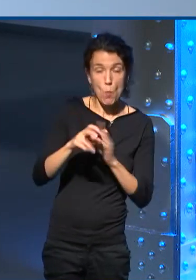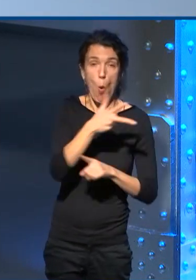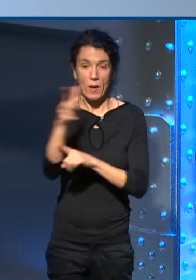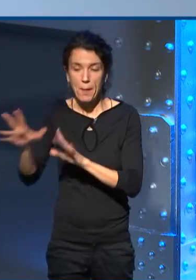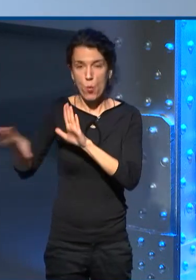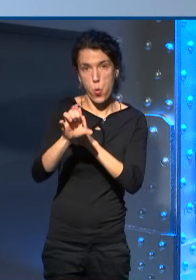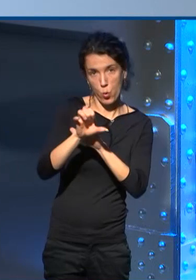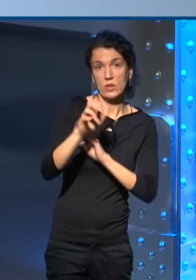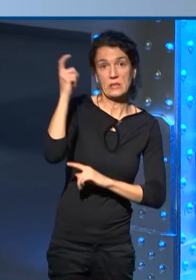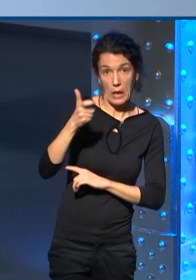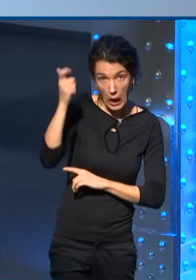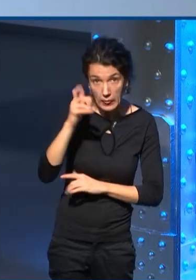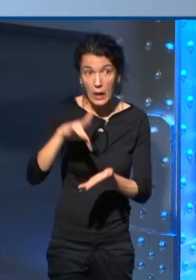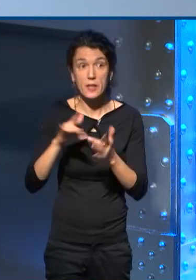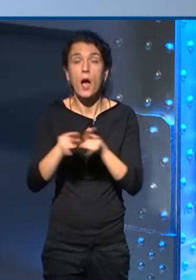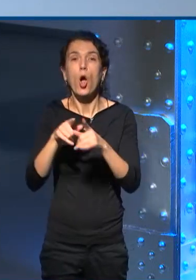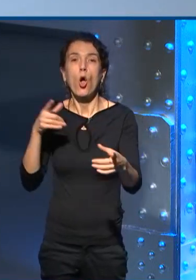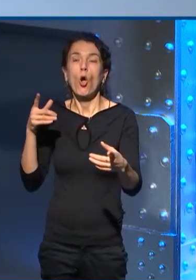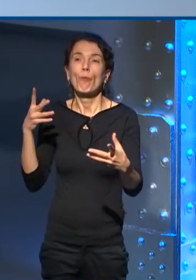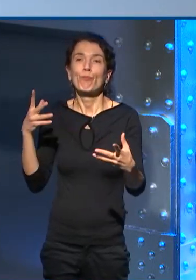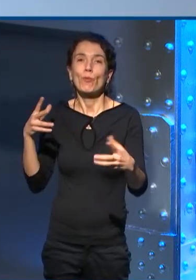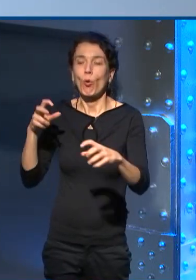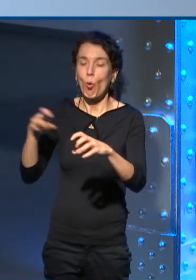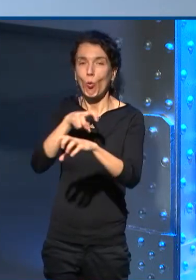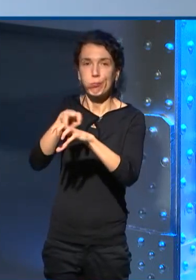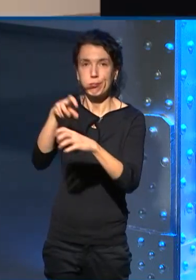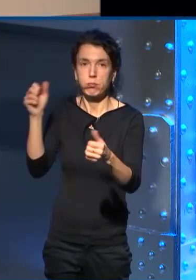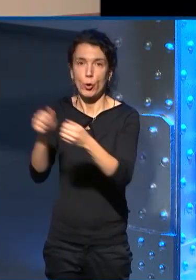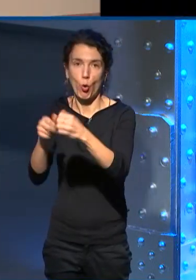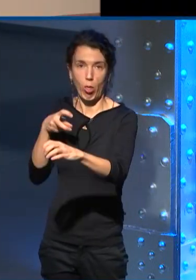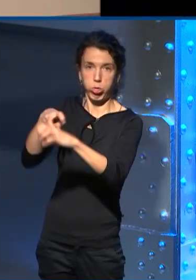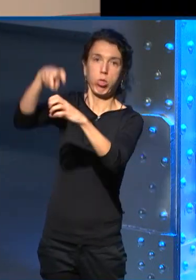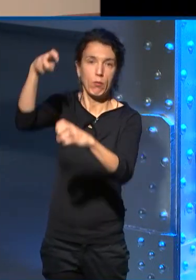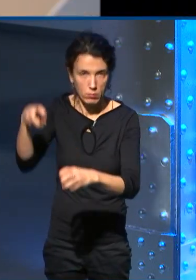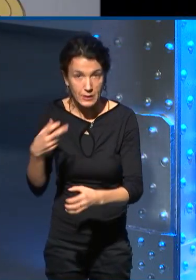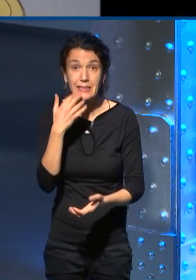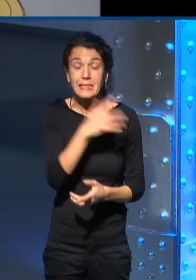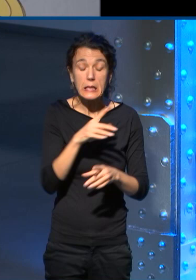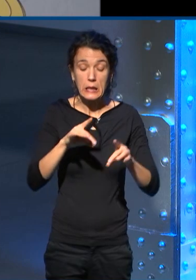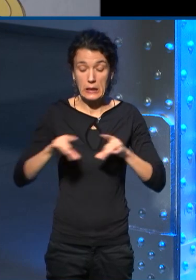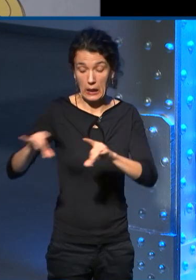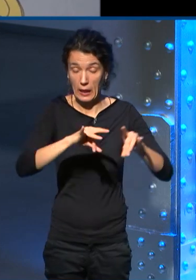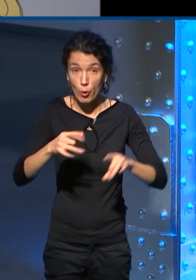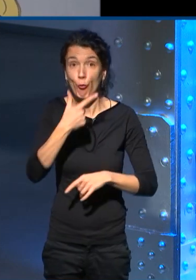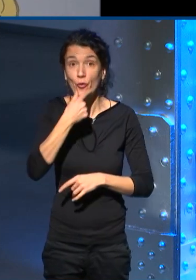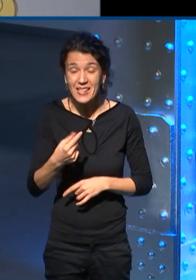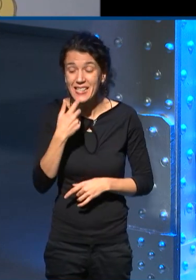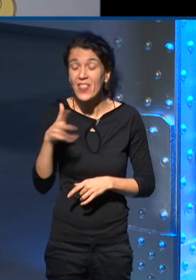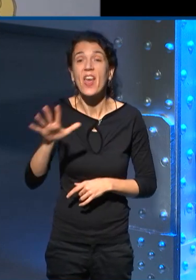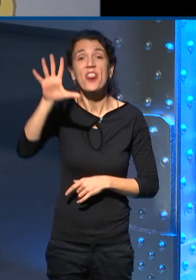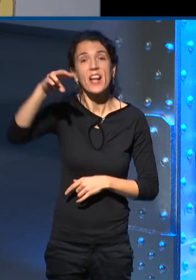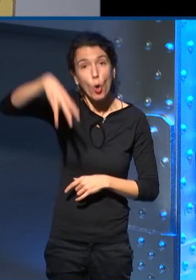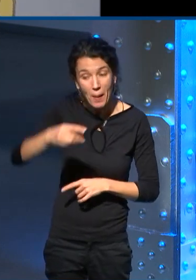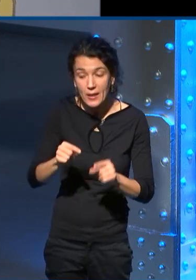cámaras, y para cuando se pegase con una roca no nos da tiempo de enterarnos. Lo que se hace es decirle, si el terreno es fácil, se le dice, anda 5